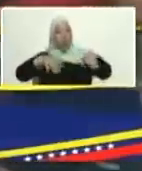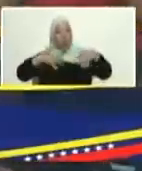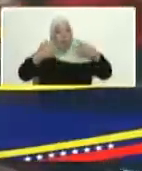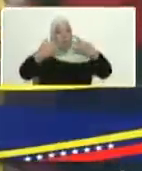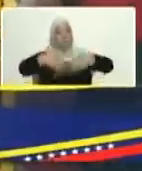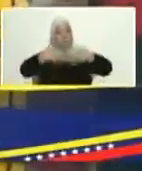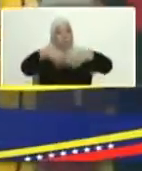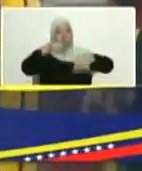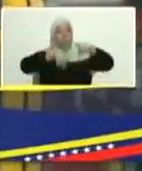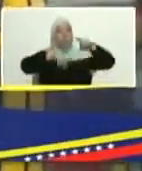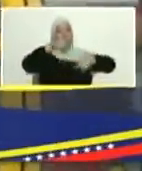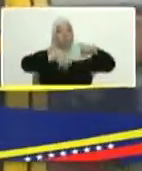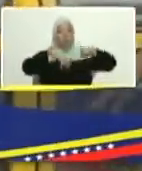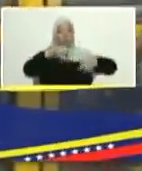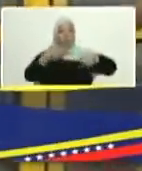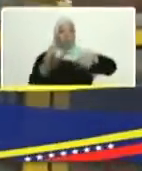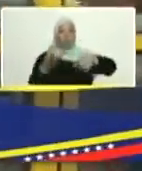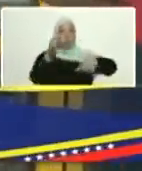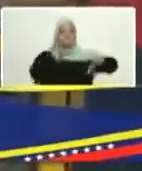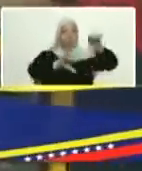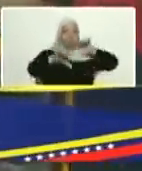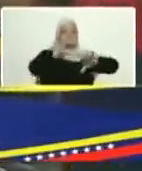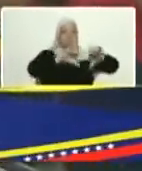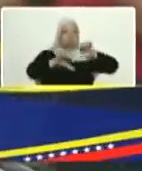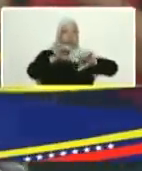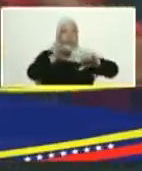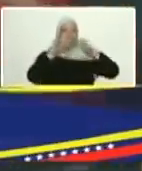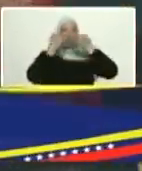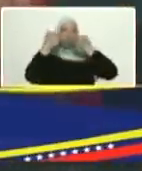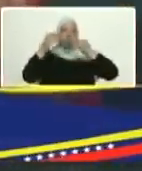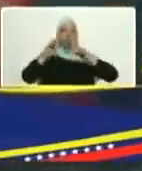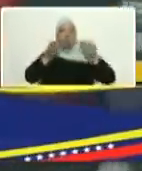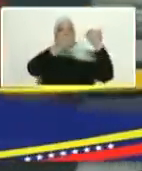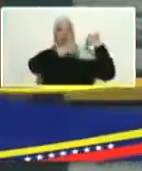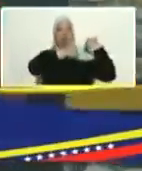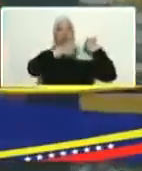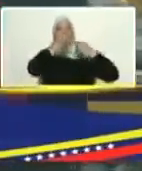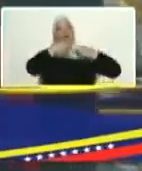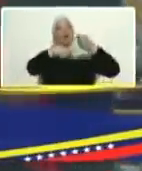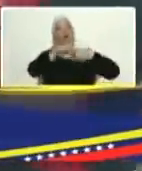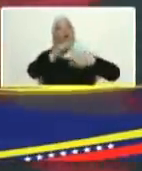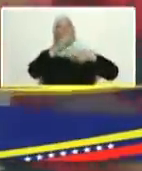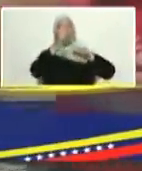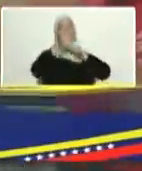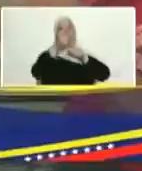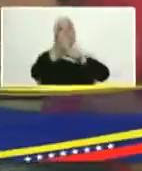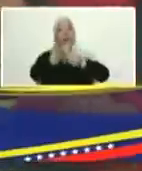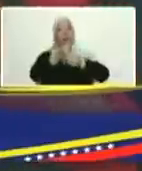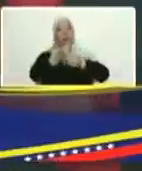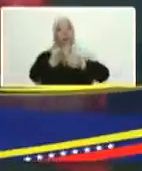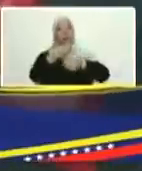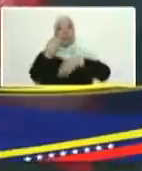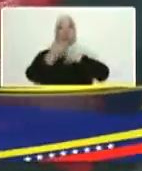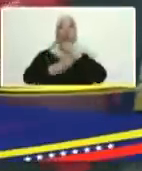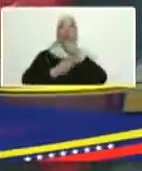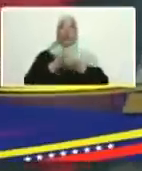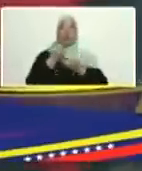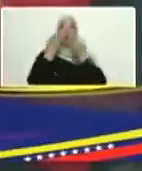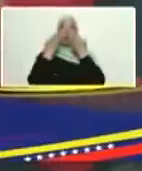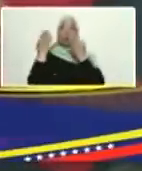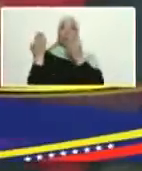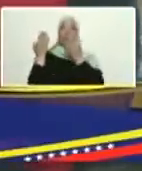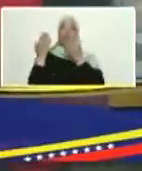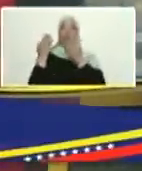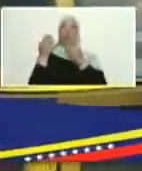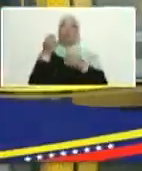empaquetadora termoescogible, presidente. Esta es la encargada de empaquetar, presidente, como lo está viendo aquí, los